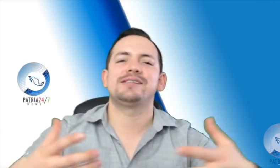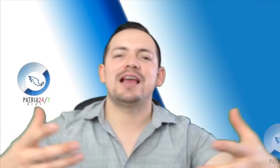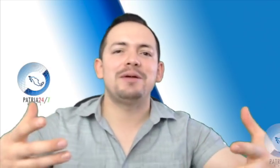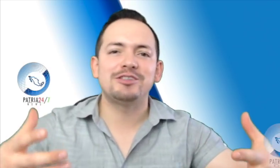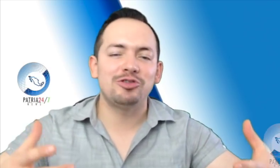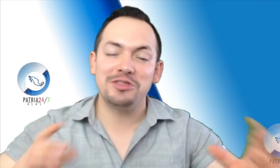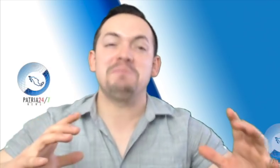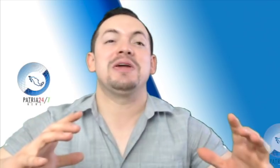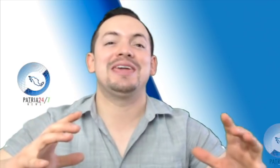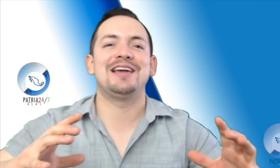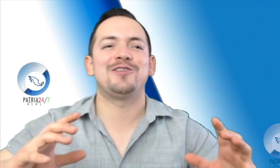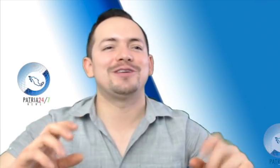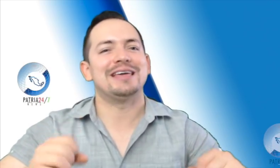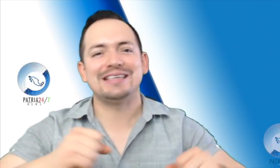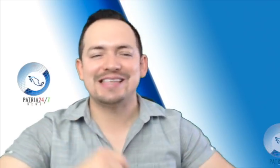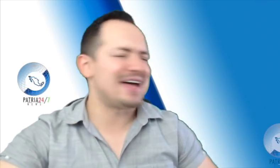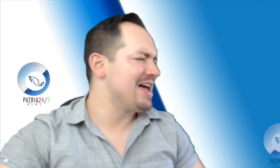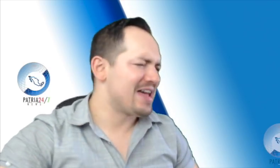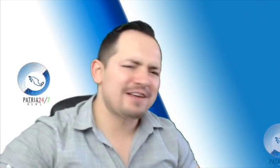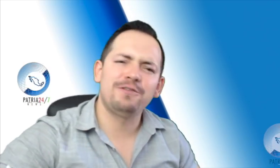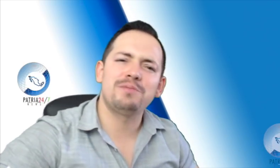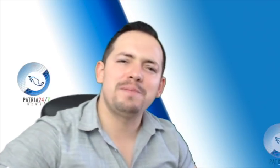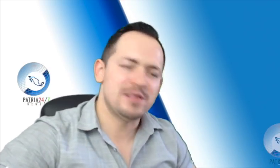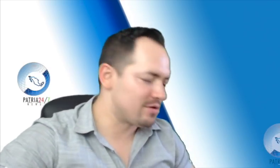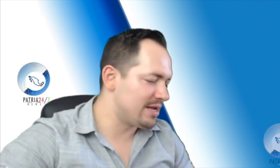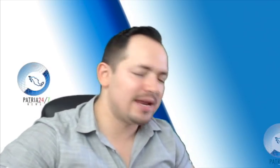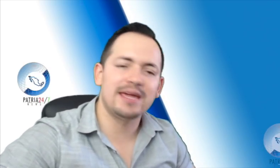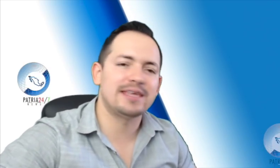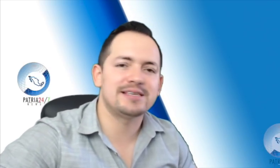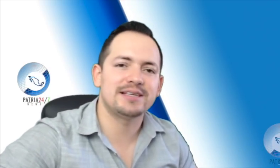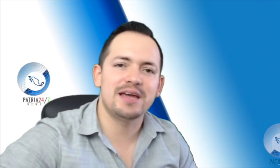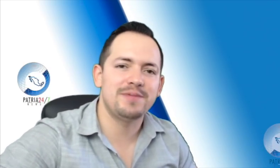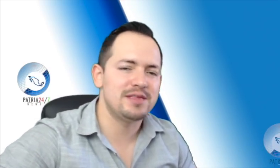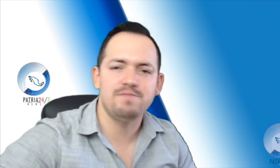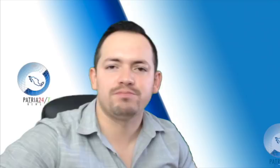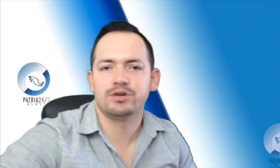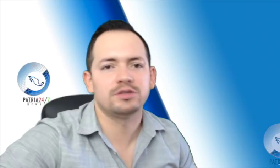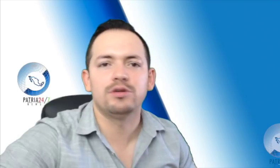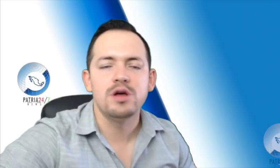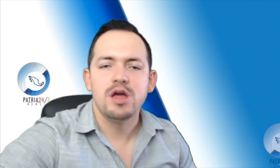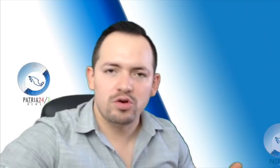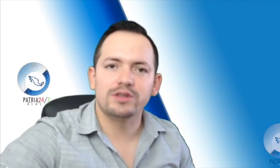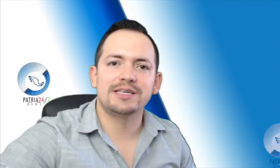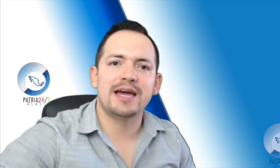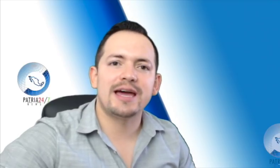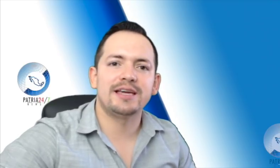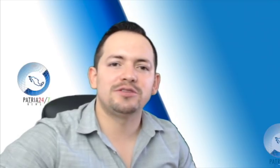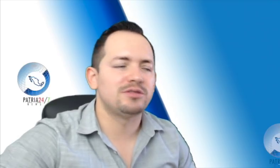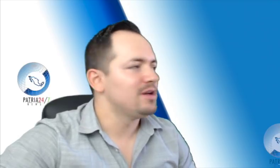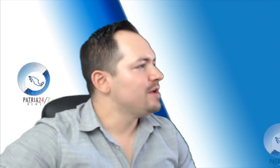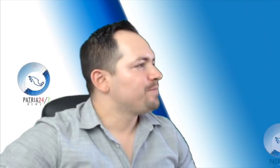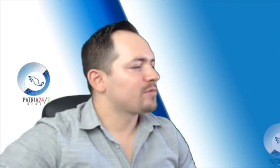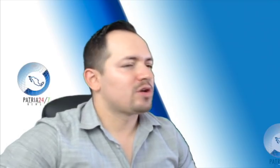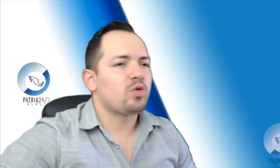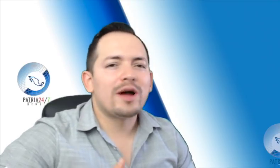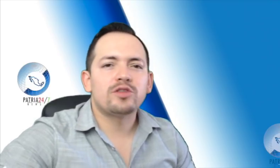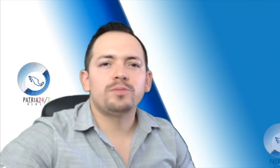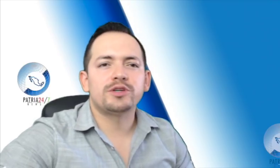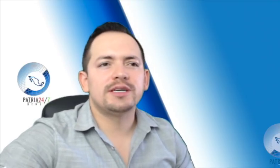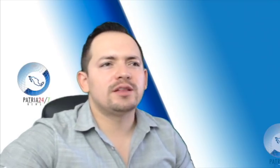la salvación de México esta reforma petrolera, y que desgraciadamente pues no se ha hecho.